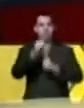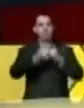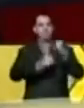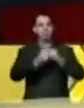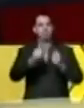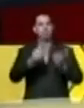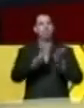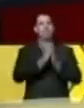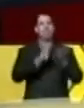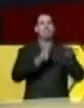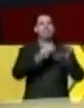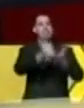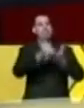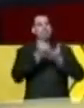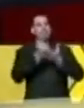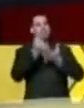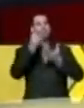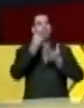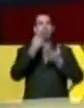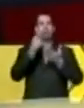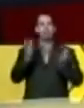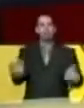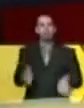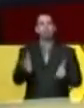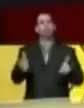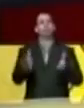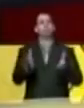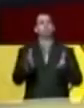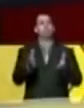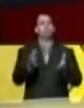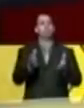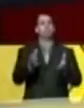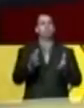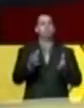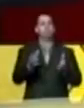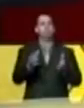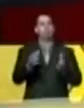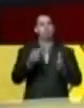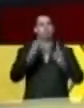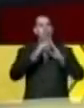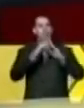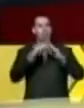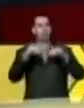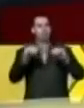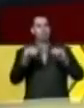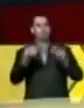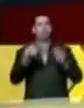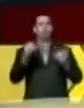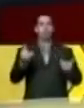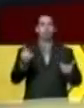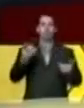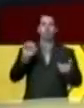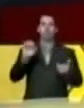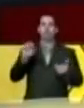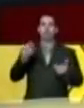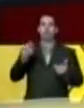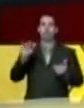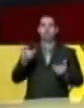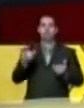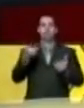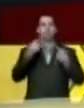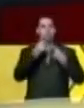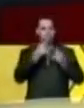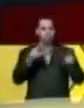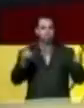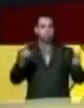que pedían ayuda para promocionar y estimular el mercado inmobiliario y de bienes raíces hoy el alcalde de san juan jorge santini anunció la creación del portal